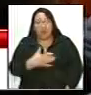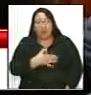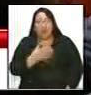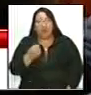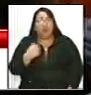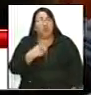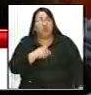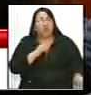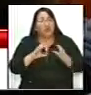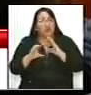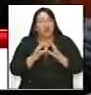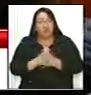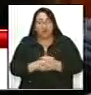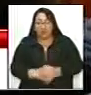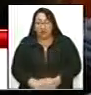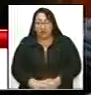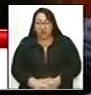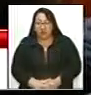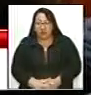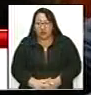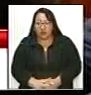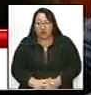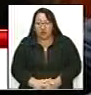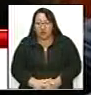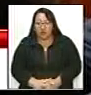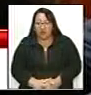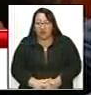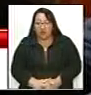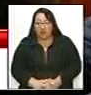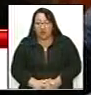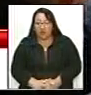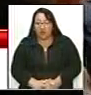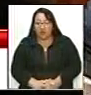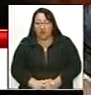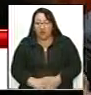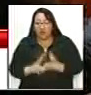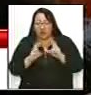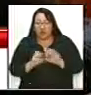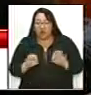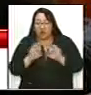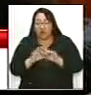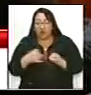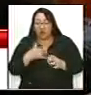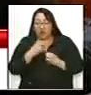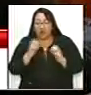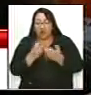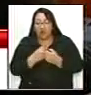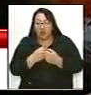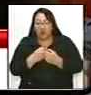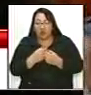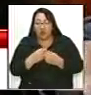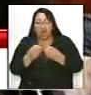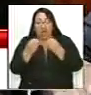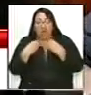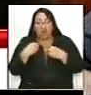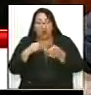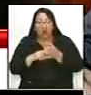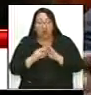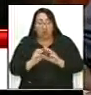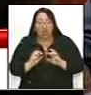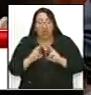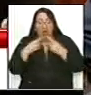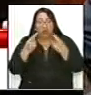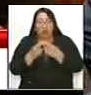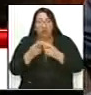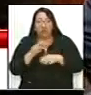discutiendo un tema importante para el Congreso, pero hay temas trascendentales. Me gustaría que el Congreso se autoconvoque, por ejemplo, para tratar